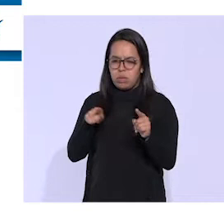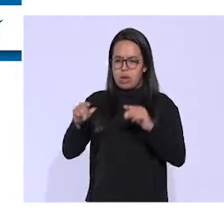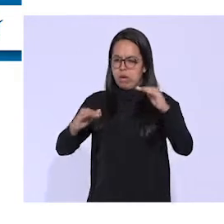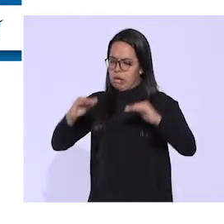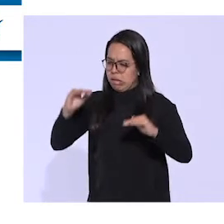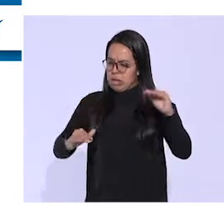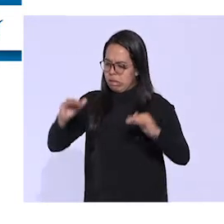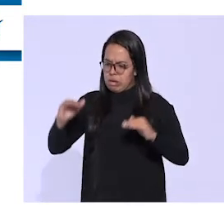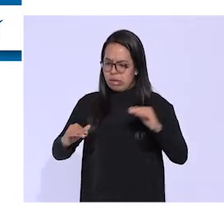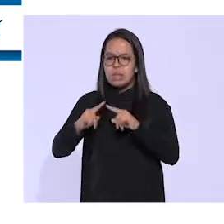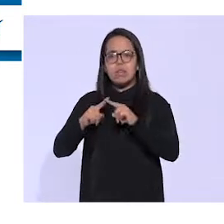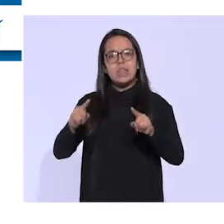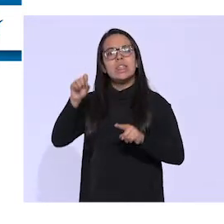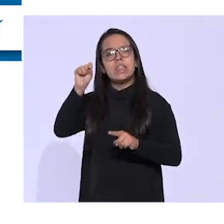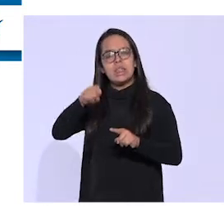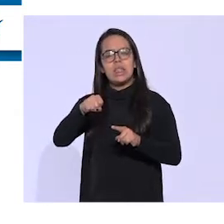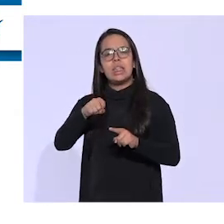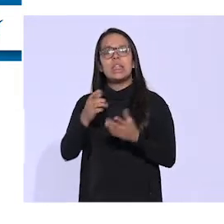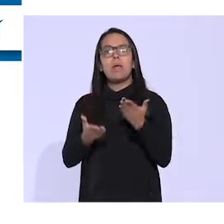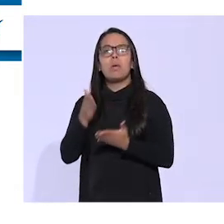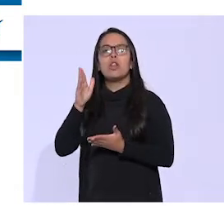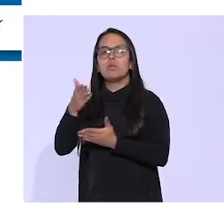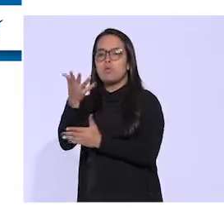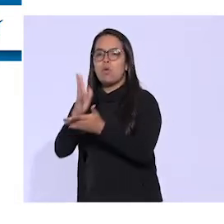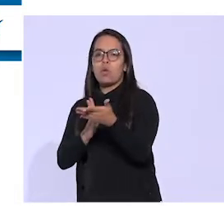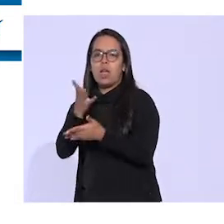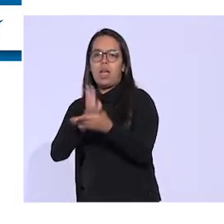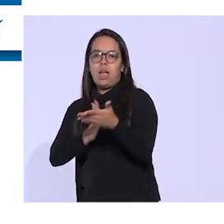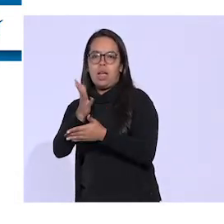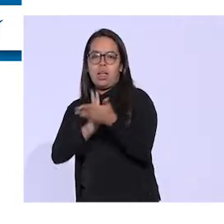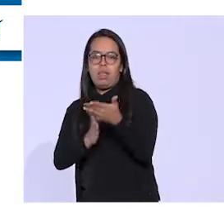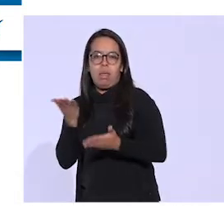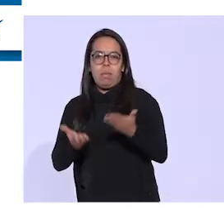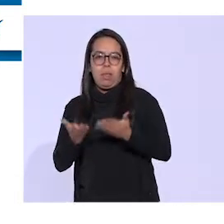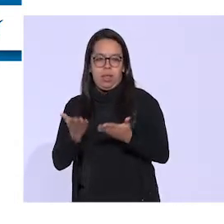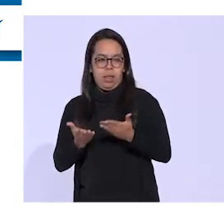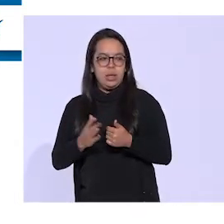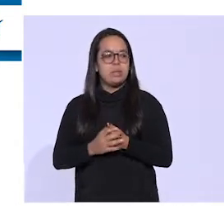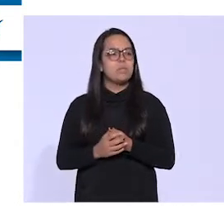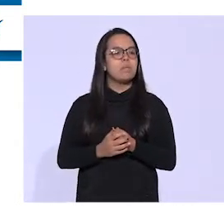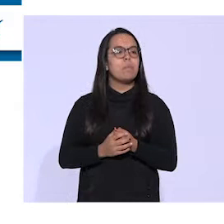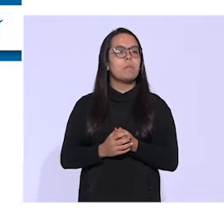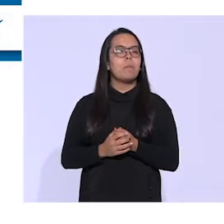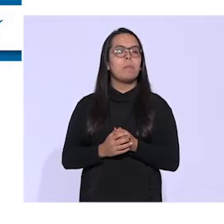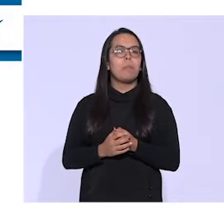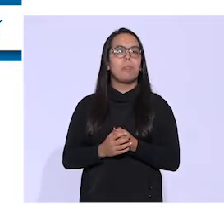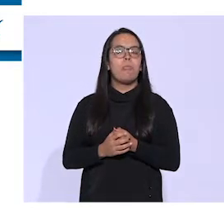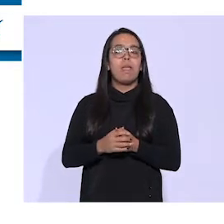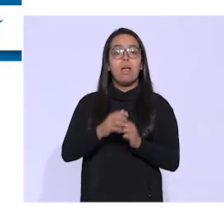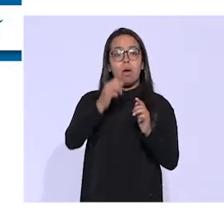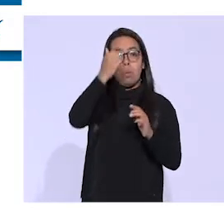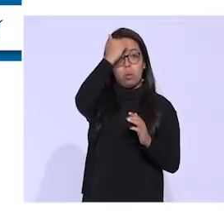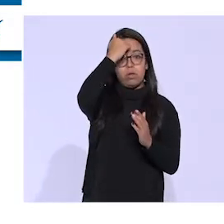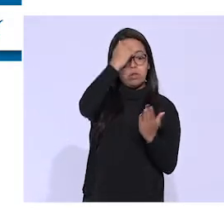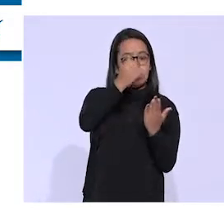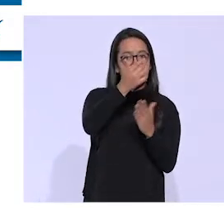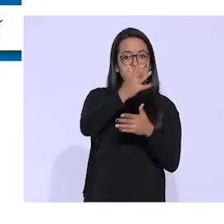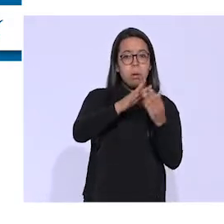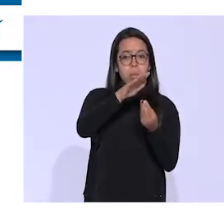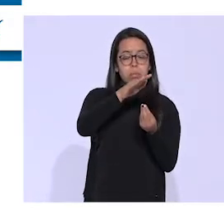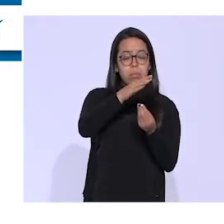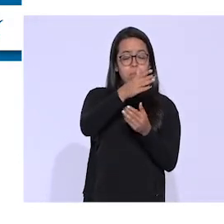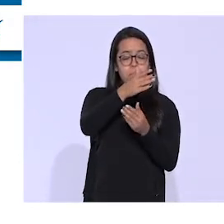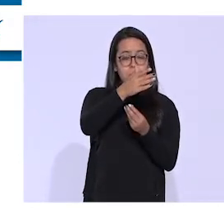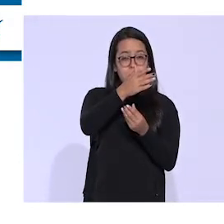el rendimiento o estaban relacionadas con el rendimiento de manera generalizada, en el cuestionario de profesores no.